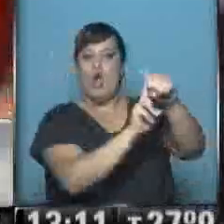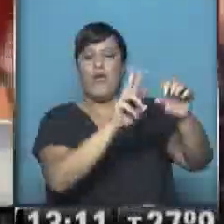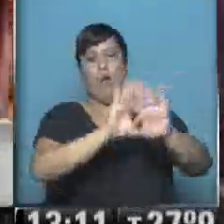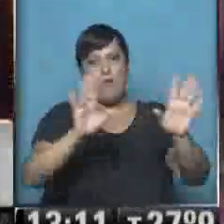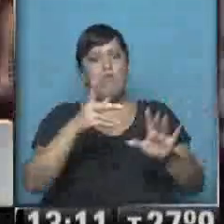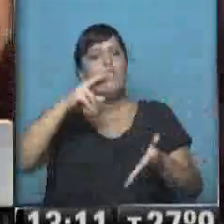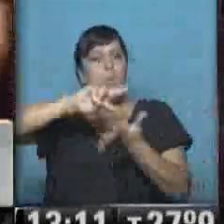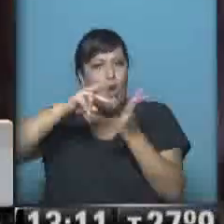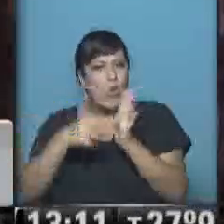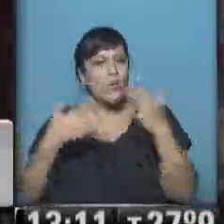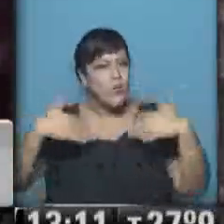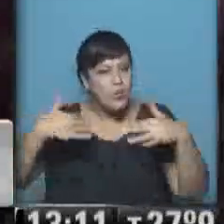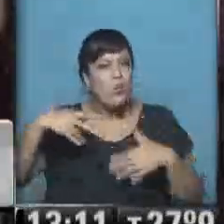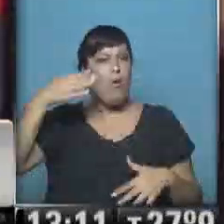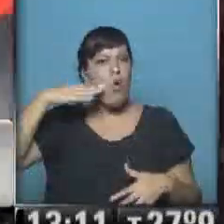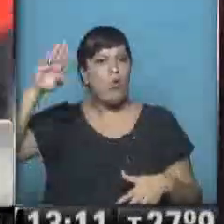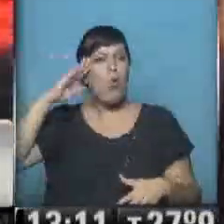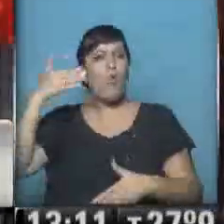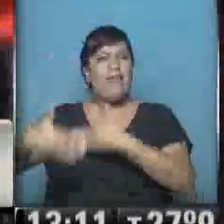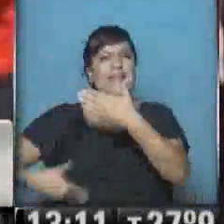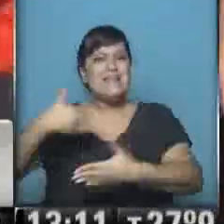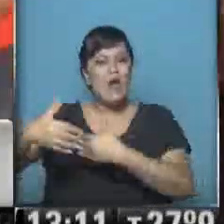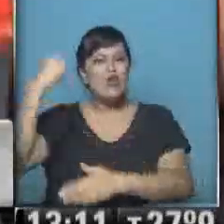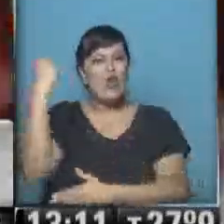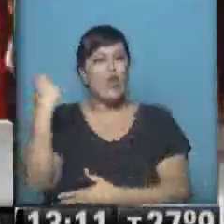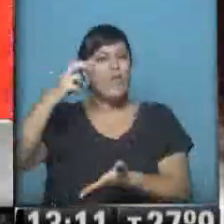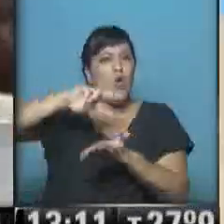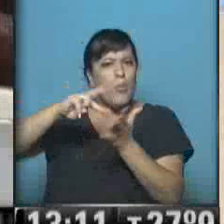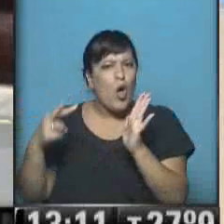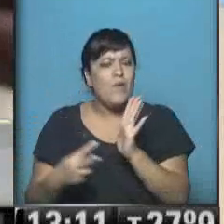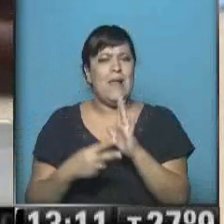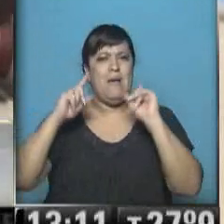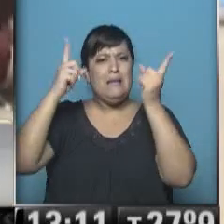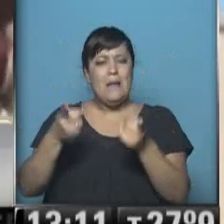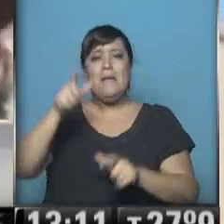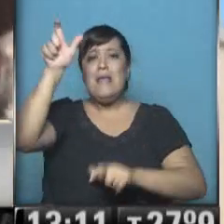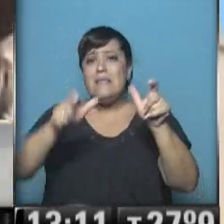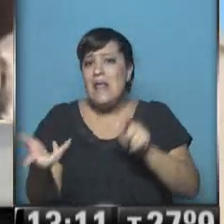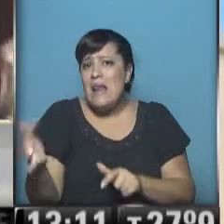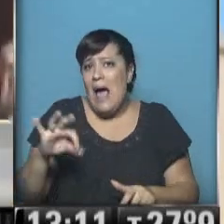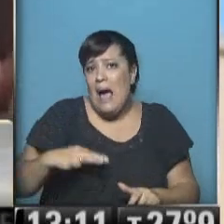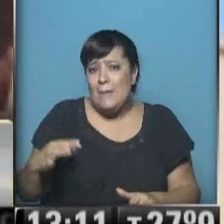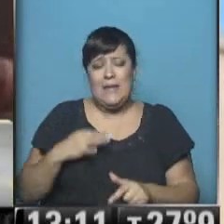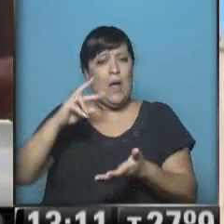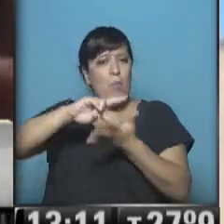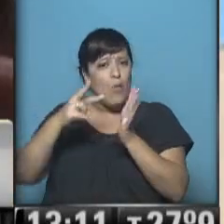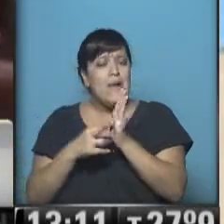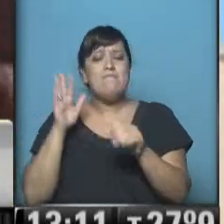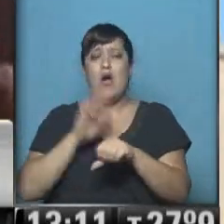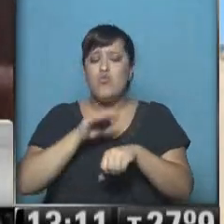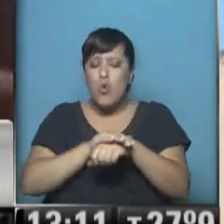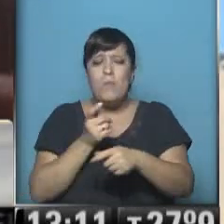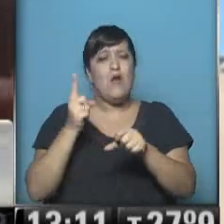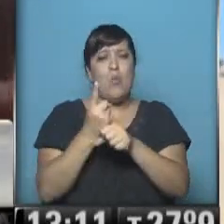la isla en las últimas décadas, que afectó su desarrollo económico, repercutiendo en la vida cotidiana de todos los cubanos. ¿Pero cómo recibieron esta noticia